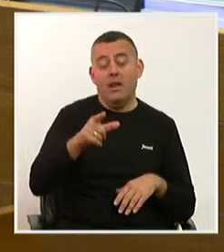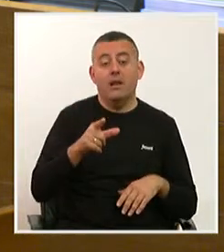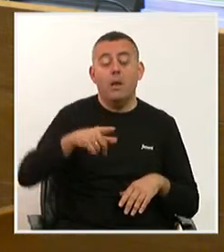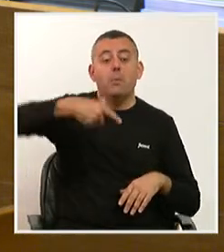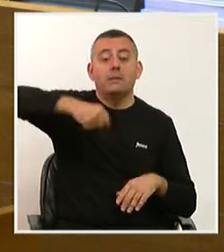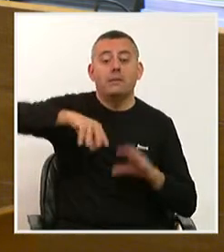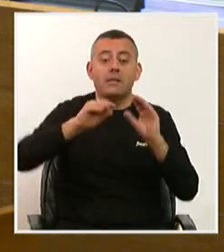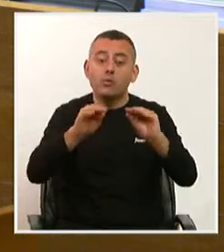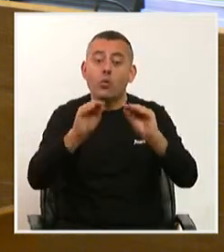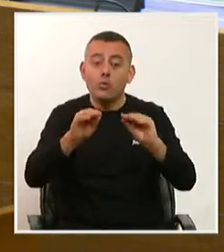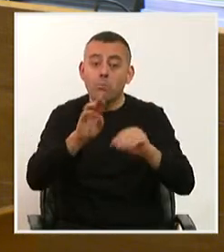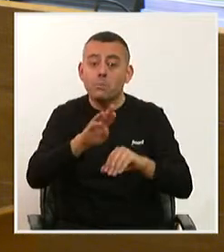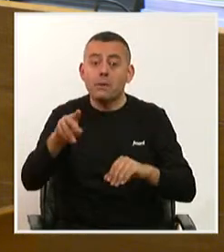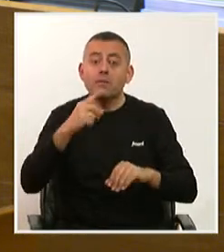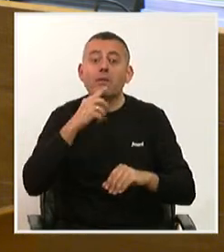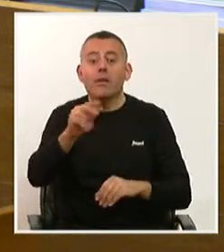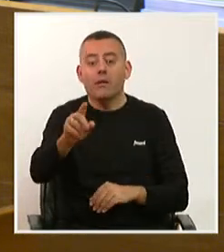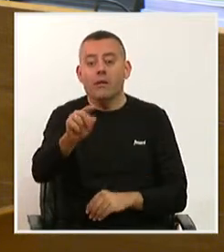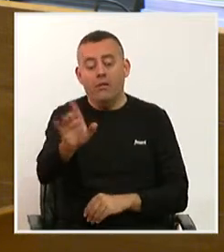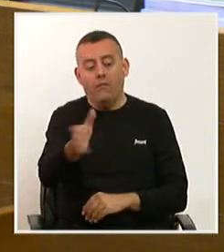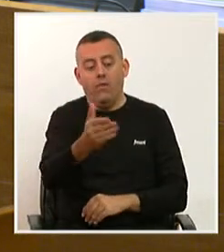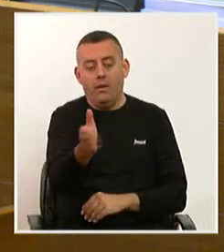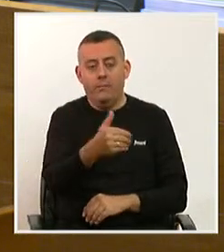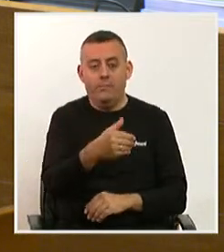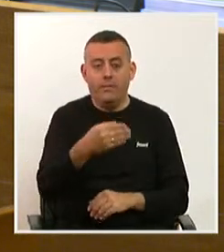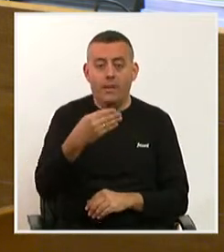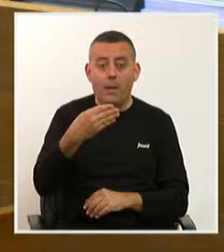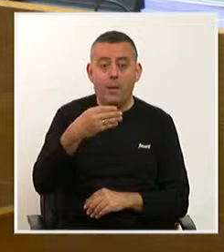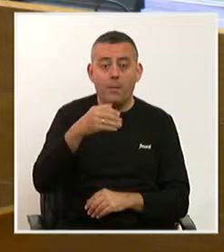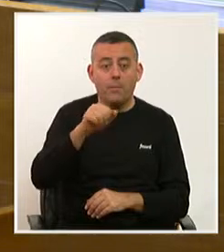es verc